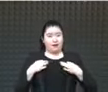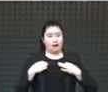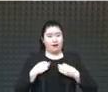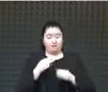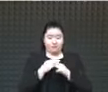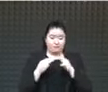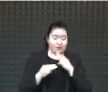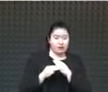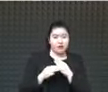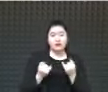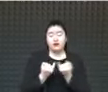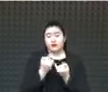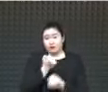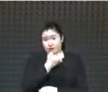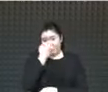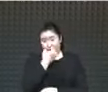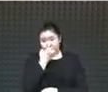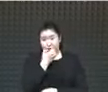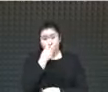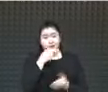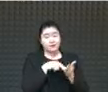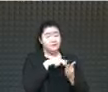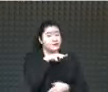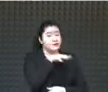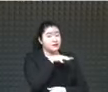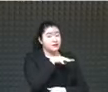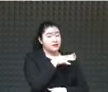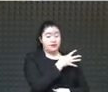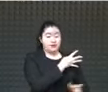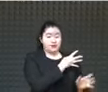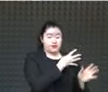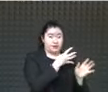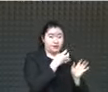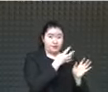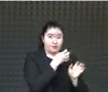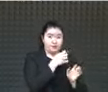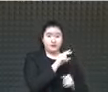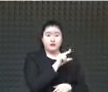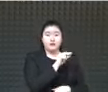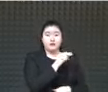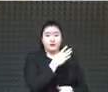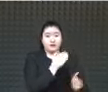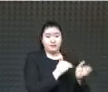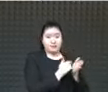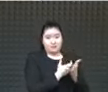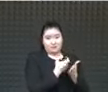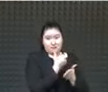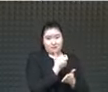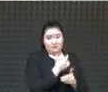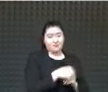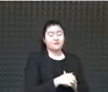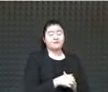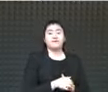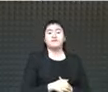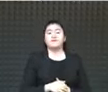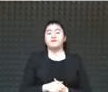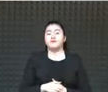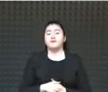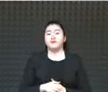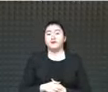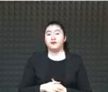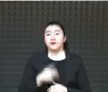ejercidos en 2019, 984 millones 239 mil pesos. En 2020,